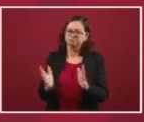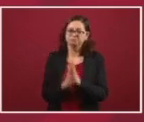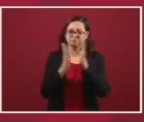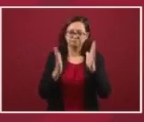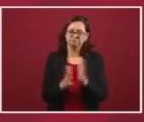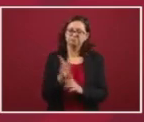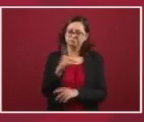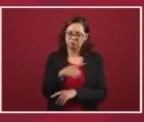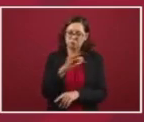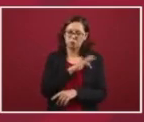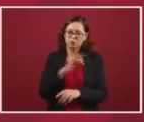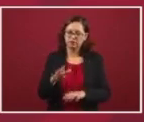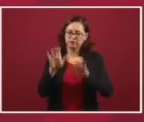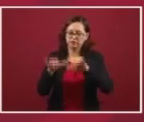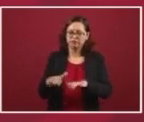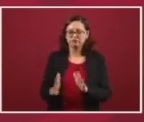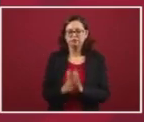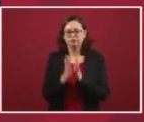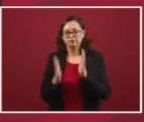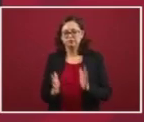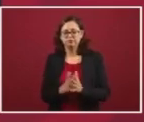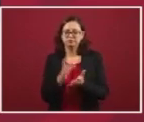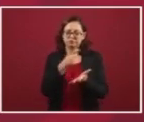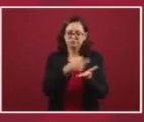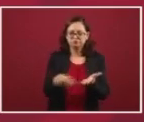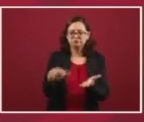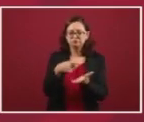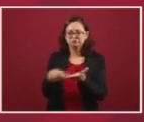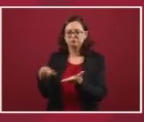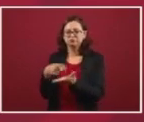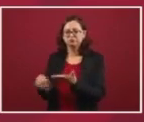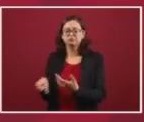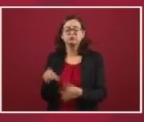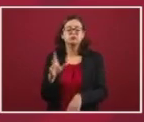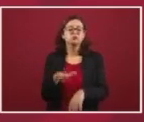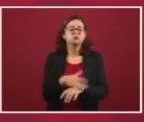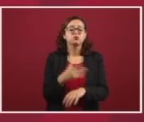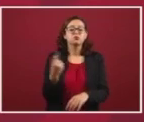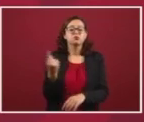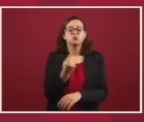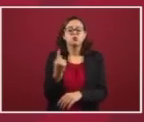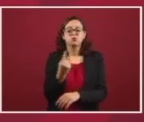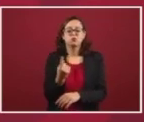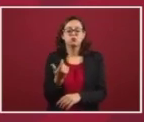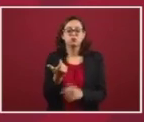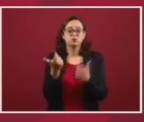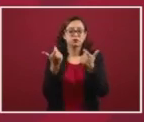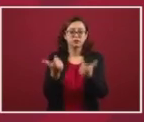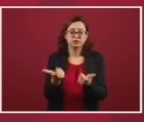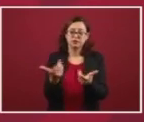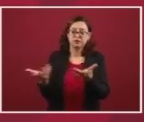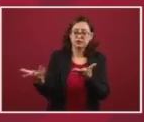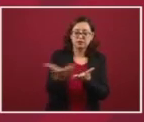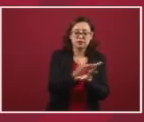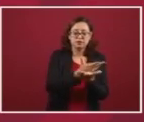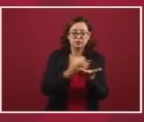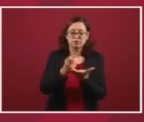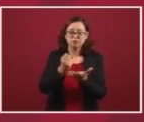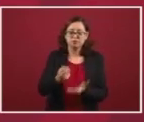bases para participar en la subasta, porque lo que se obtiene es para